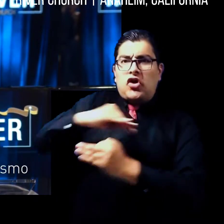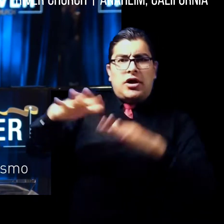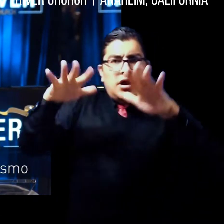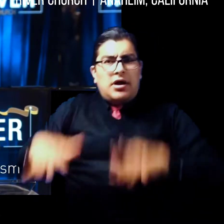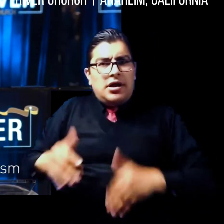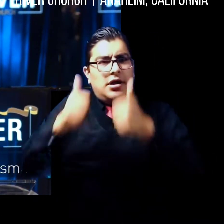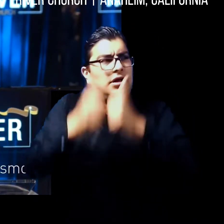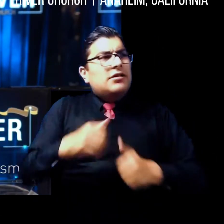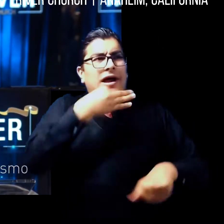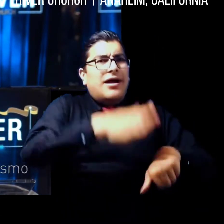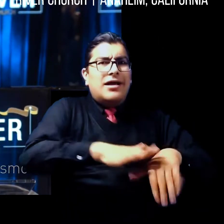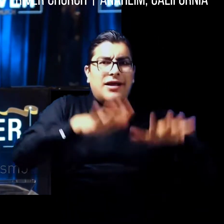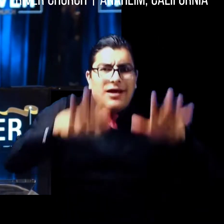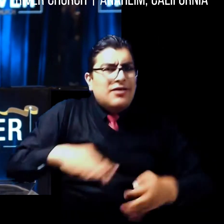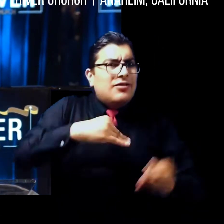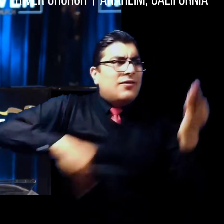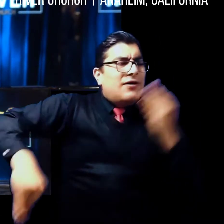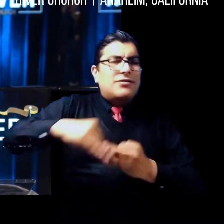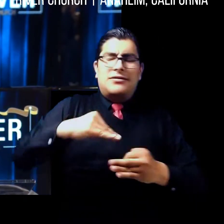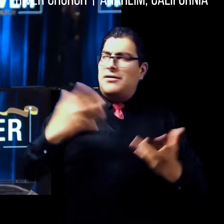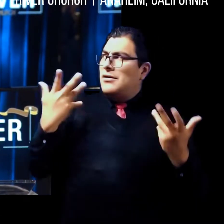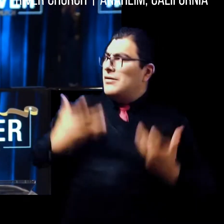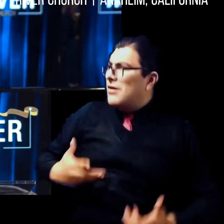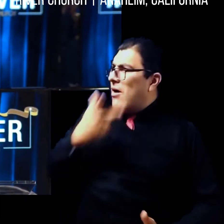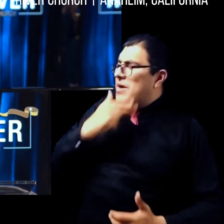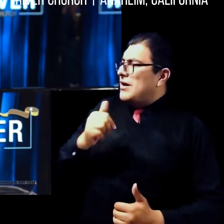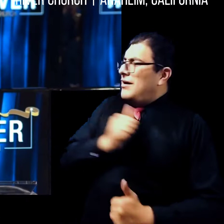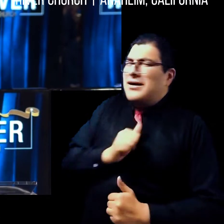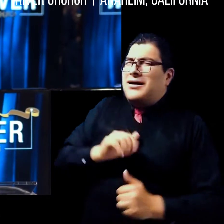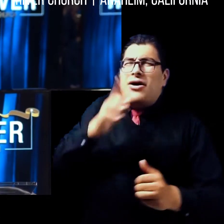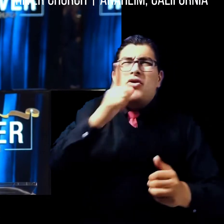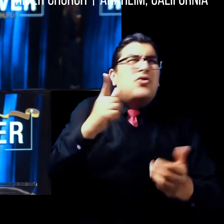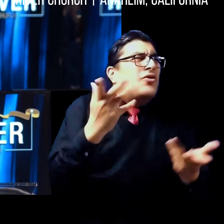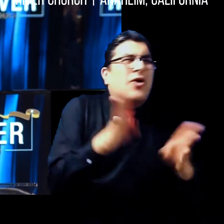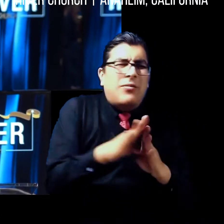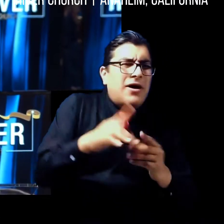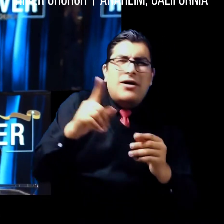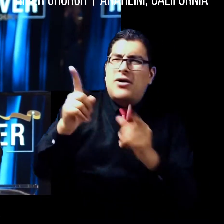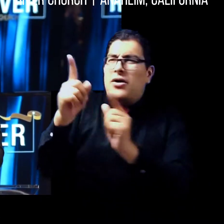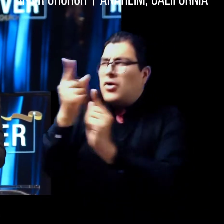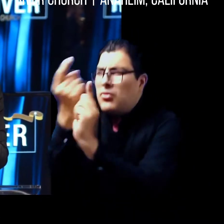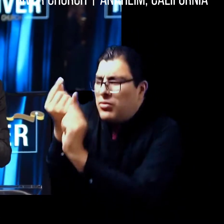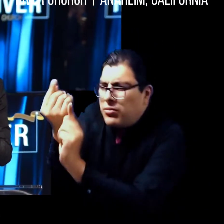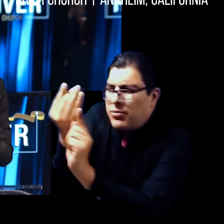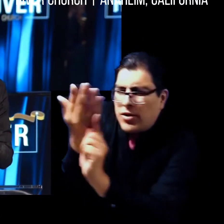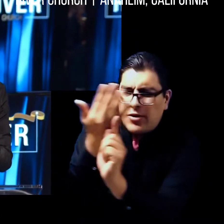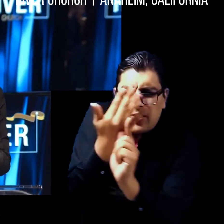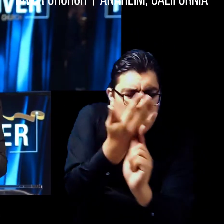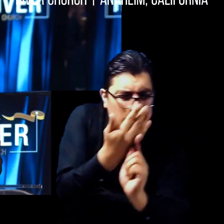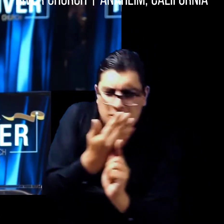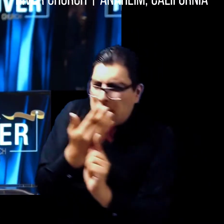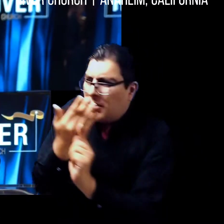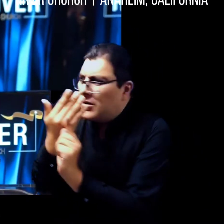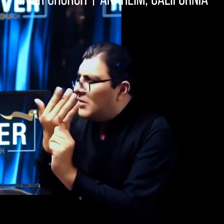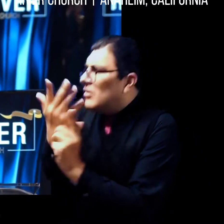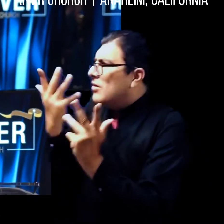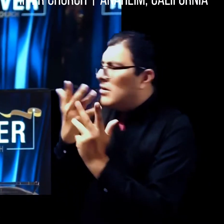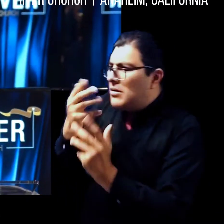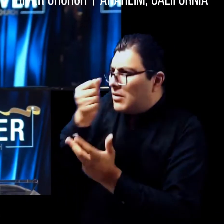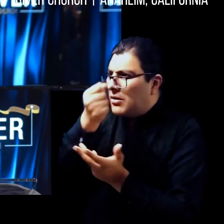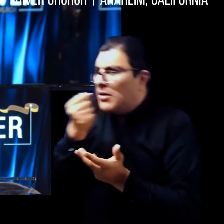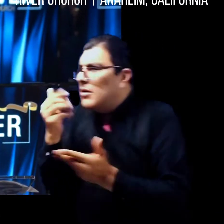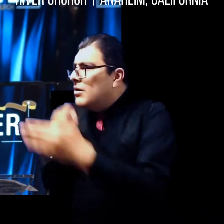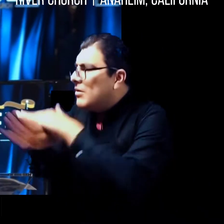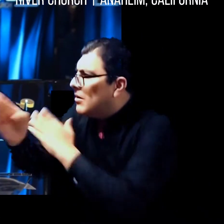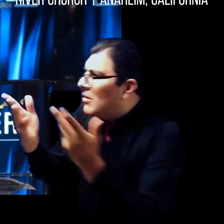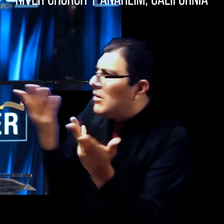Todos estamos aquí. El carcelero pidió luz, pidió que alguien encienda una vela. Entró